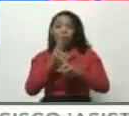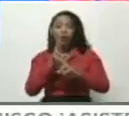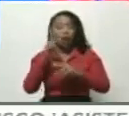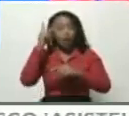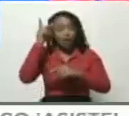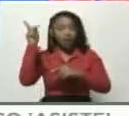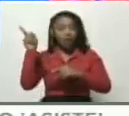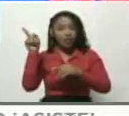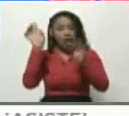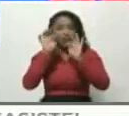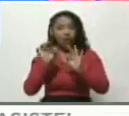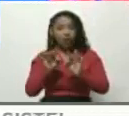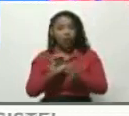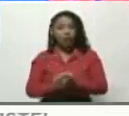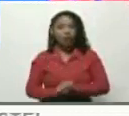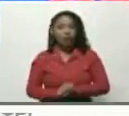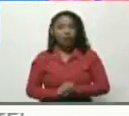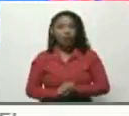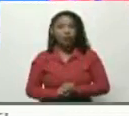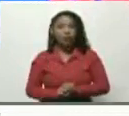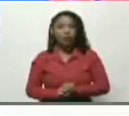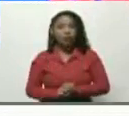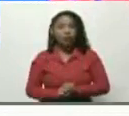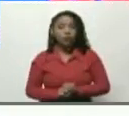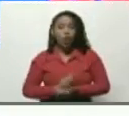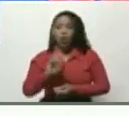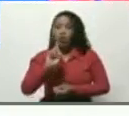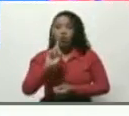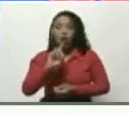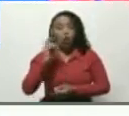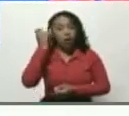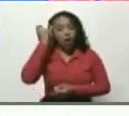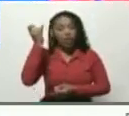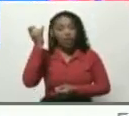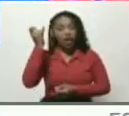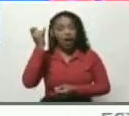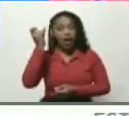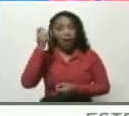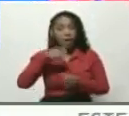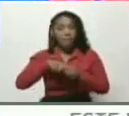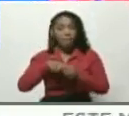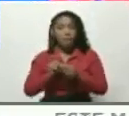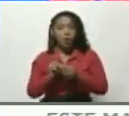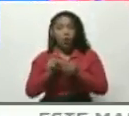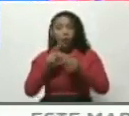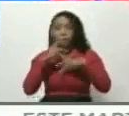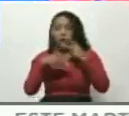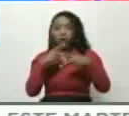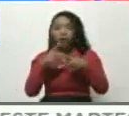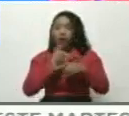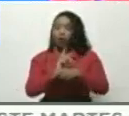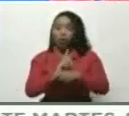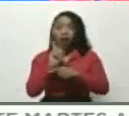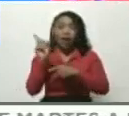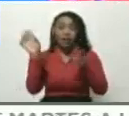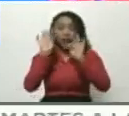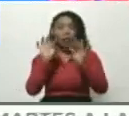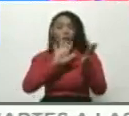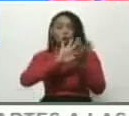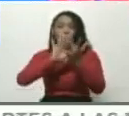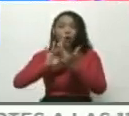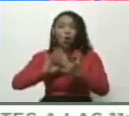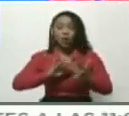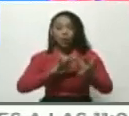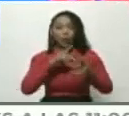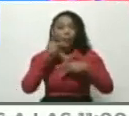de ese modelo. No es un método despolitizado. Es un método que reconecta